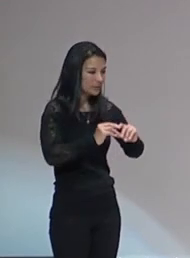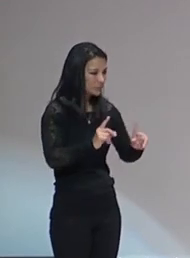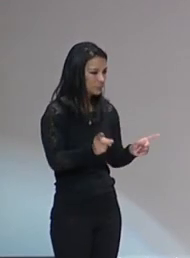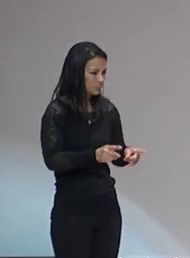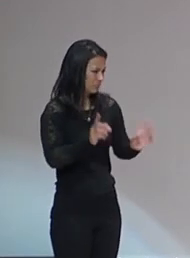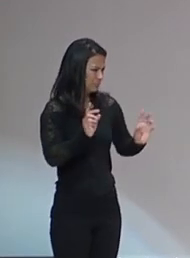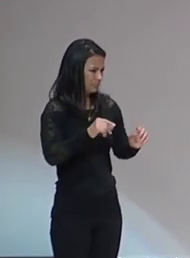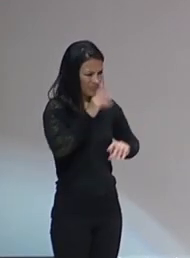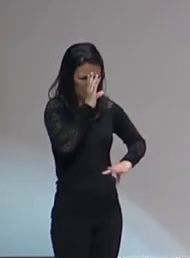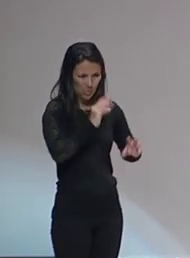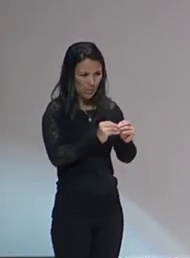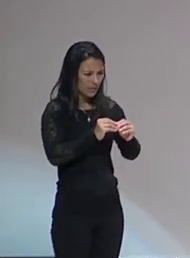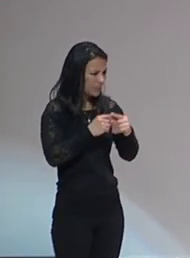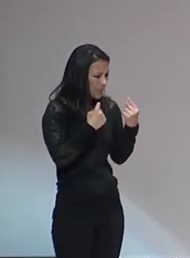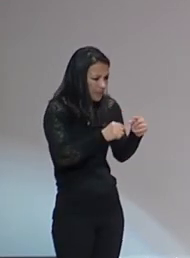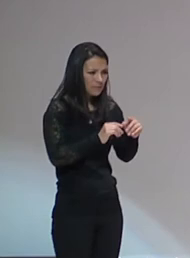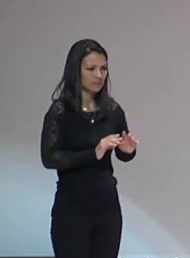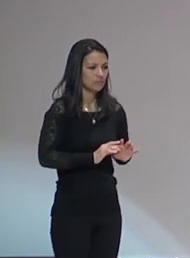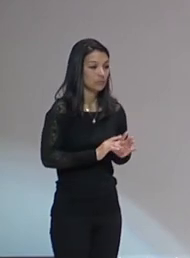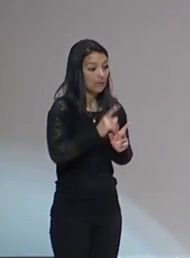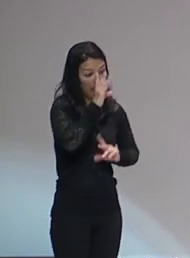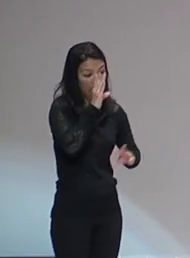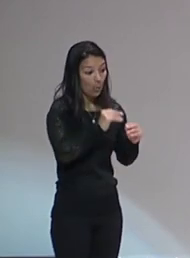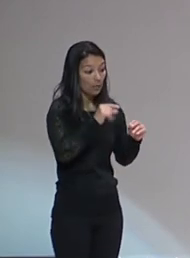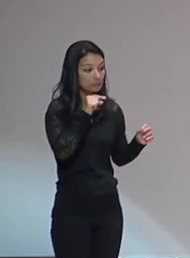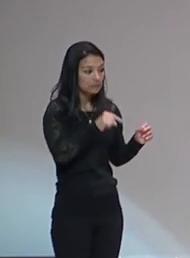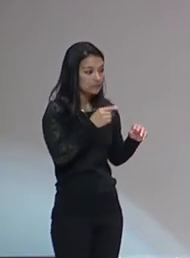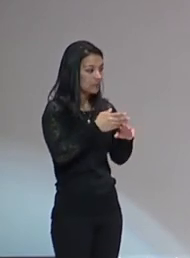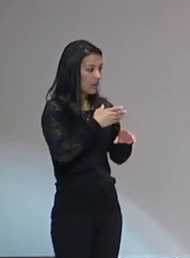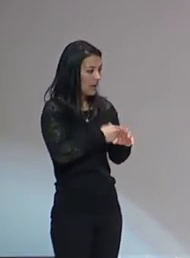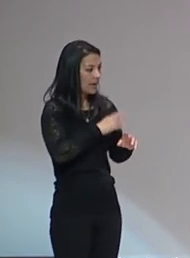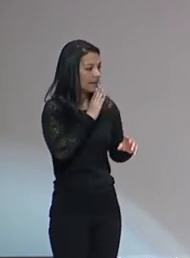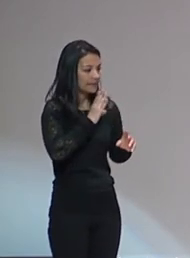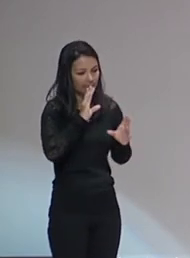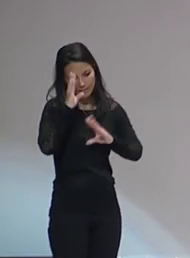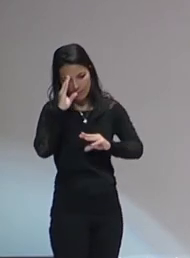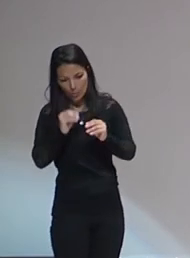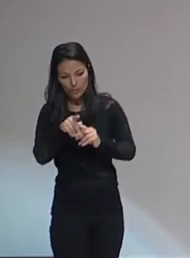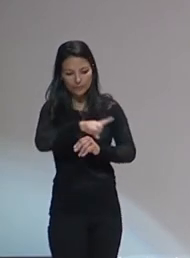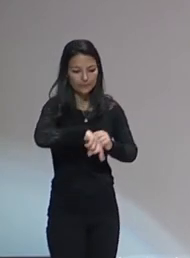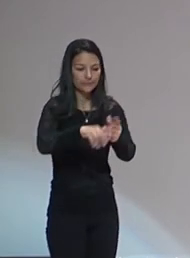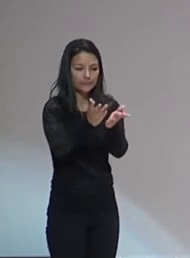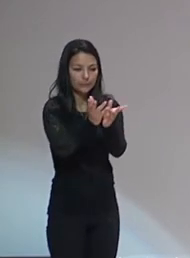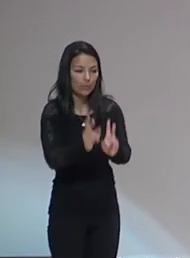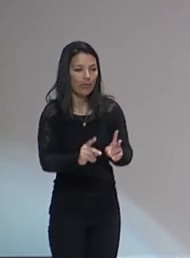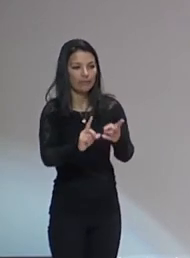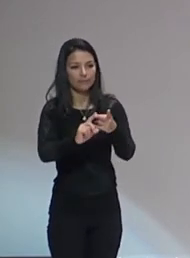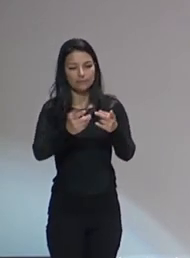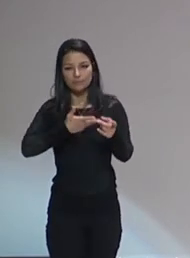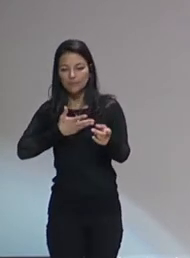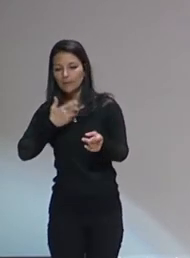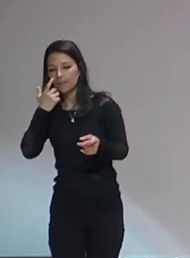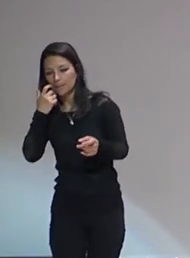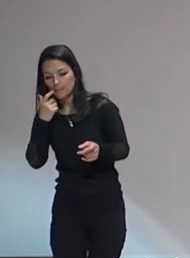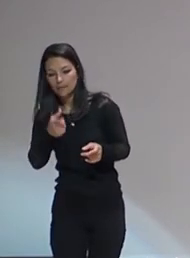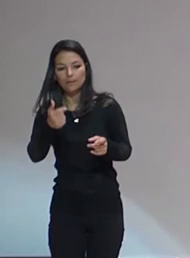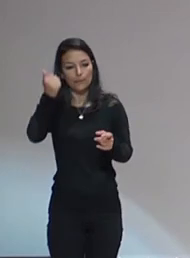acuerdos mínimos que son construidos y acordados por los estudiantes, por los padres, por los